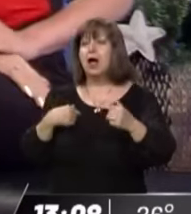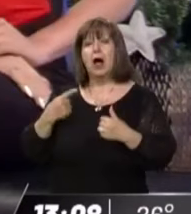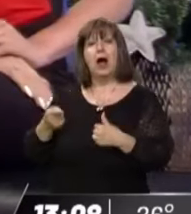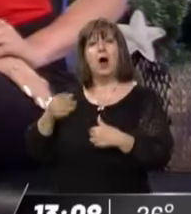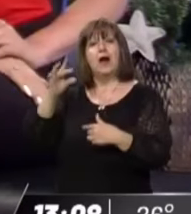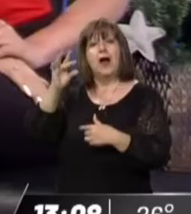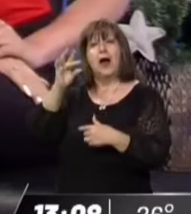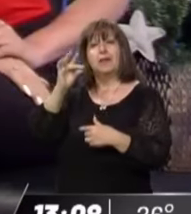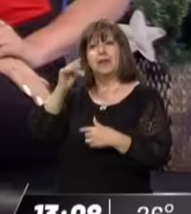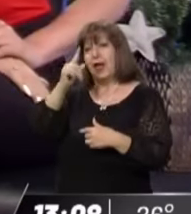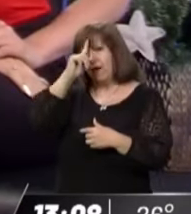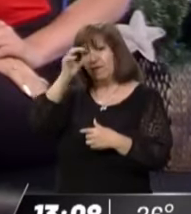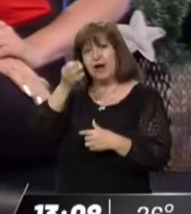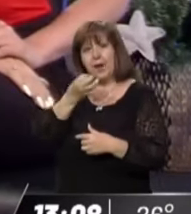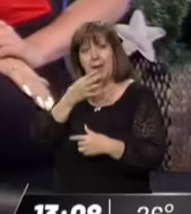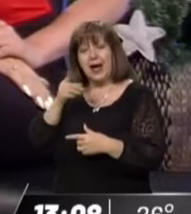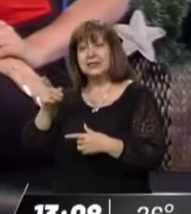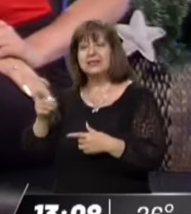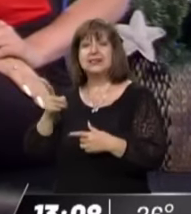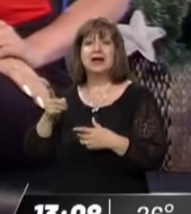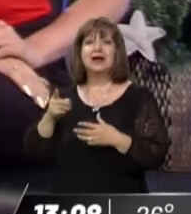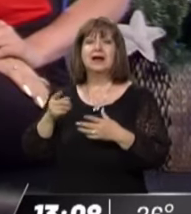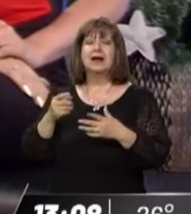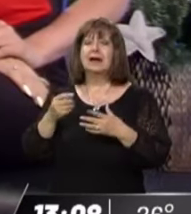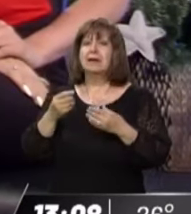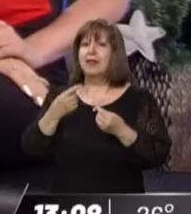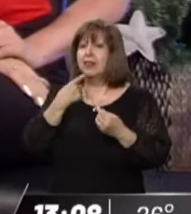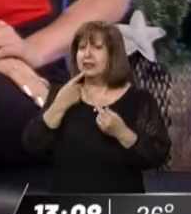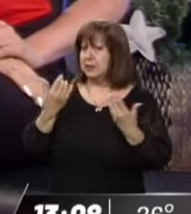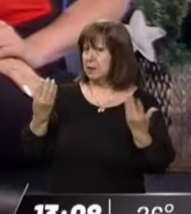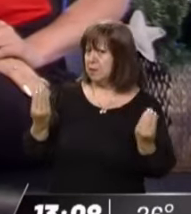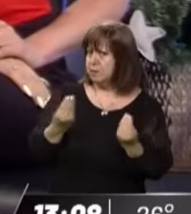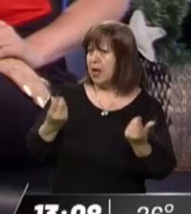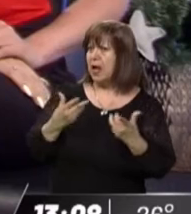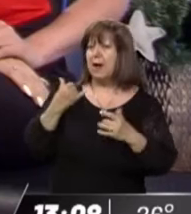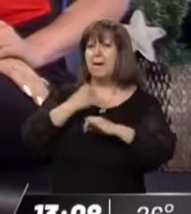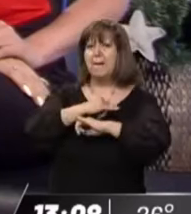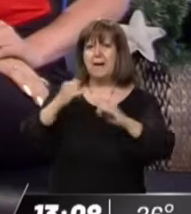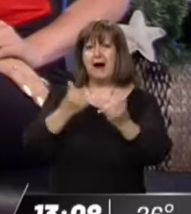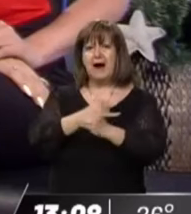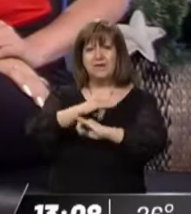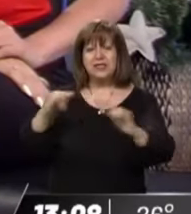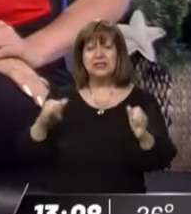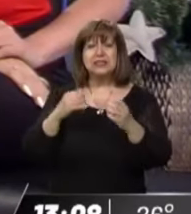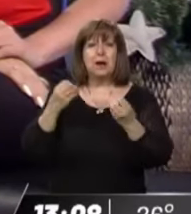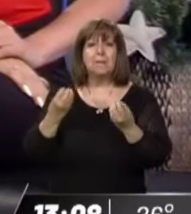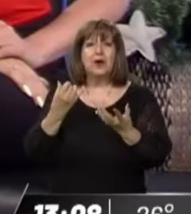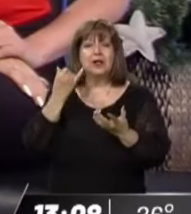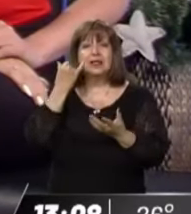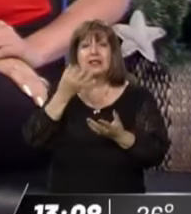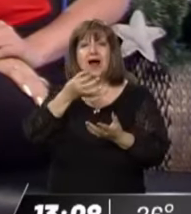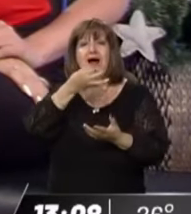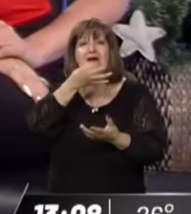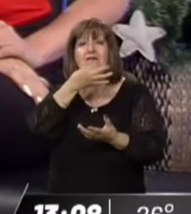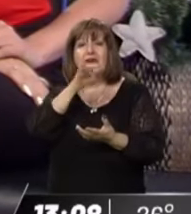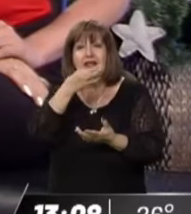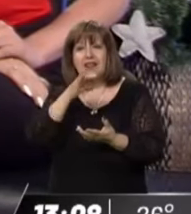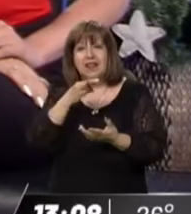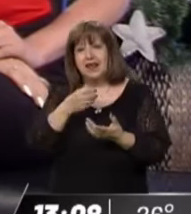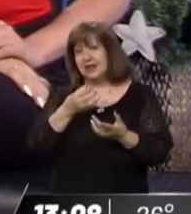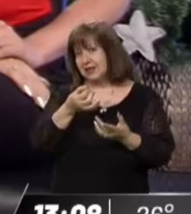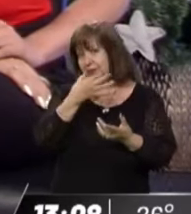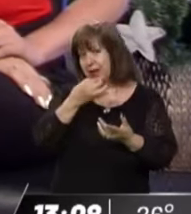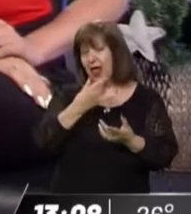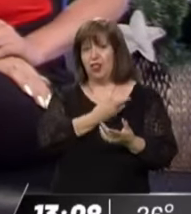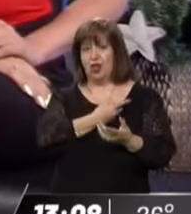Hoy hubo una medida un reclamo por una hora en gran parte de la República Argentina por la liberación de la venta de algunos medicamentos